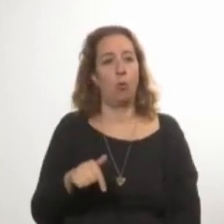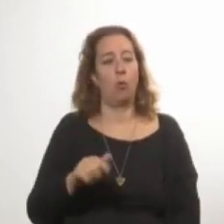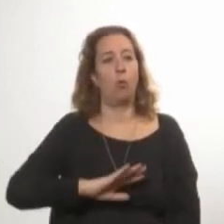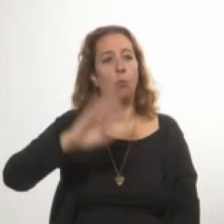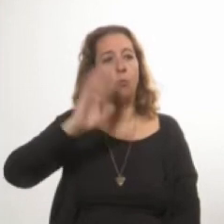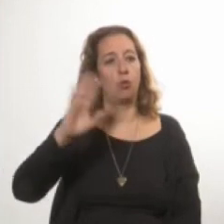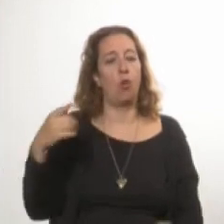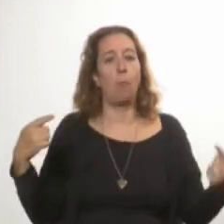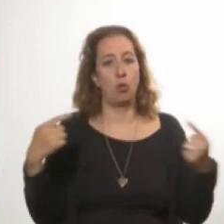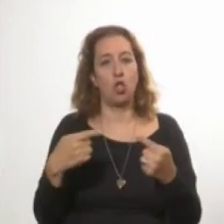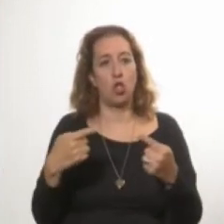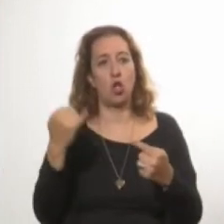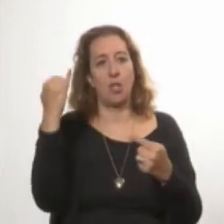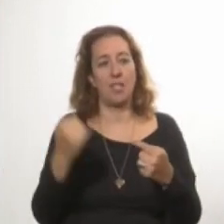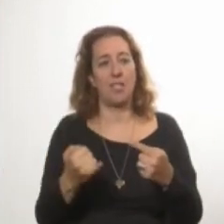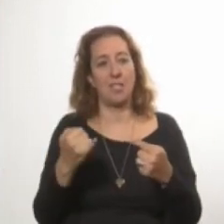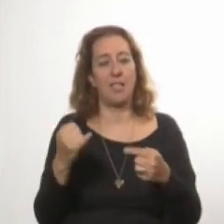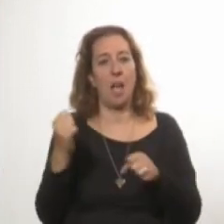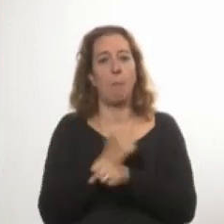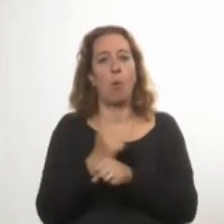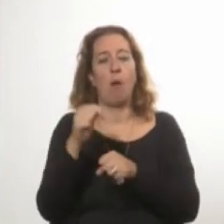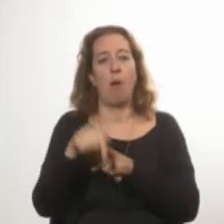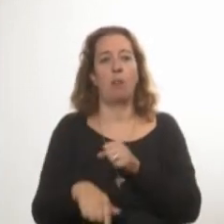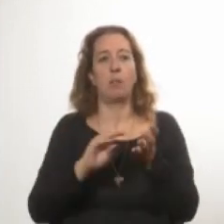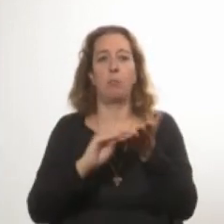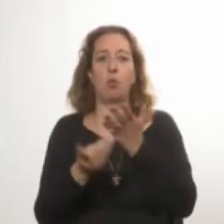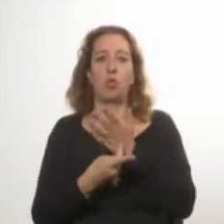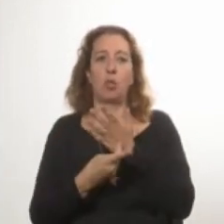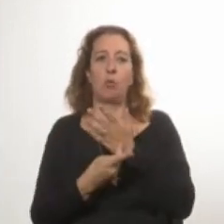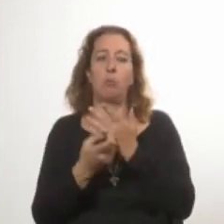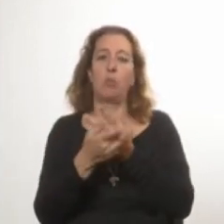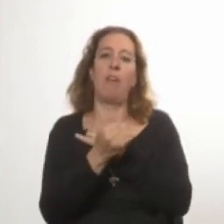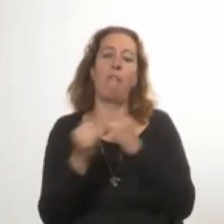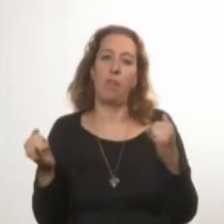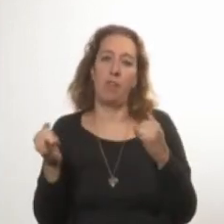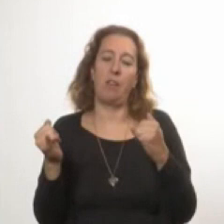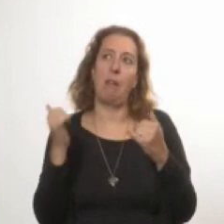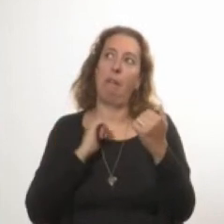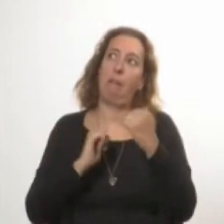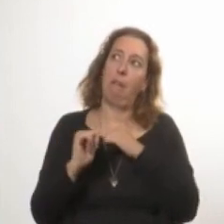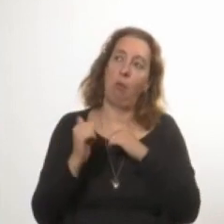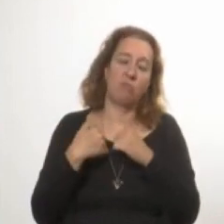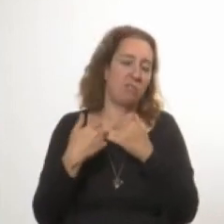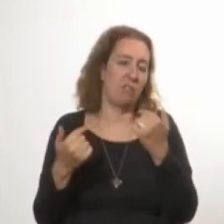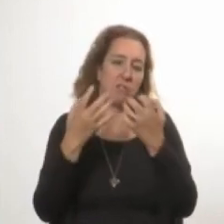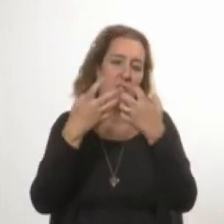que estimamos que si aprobara este proyecto contribuiría a sanar las heridas que han dividido a los